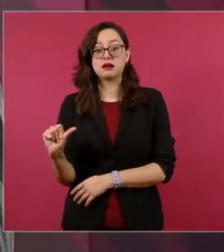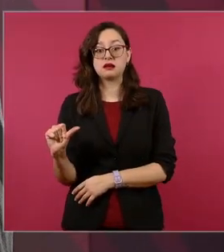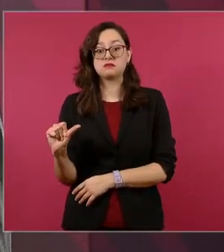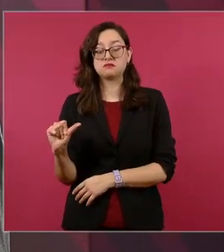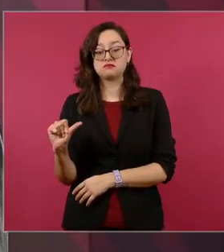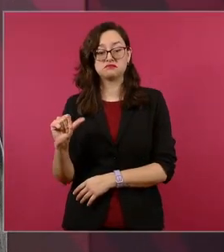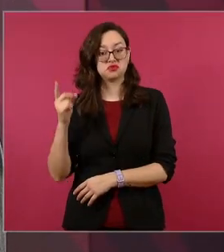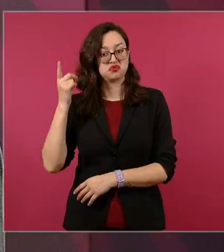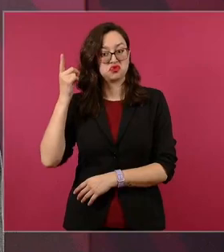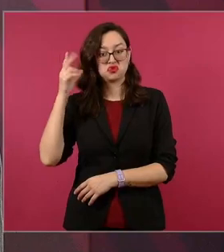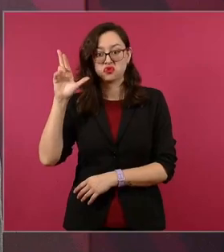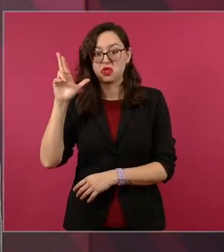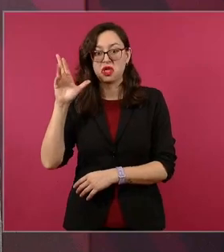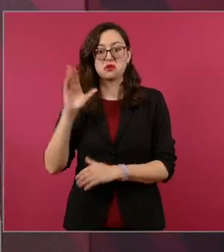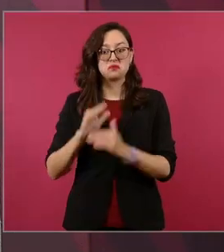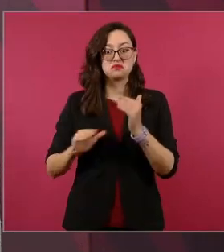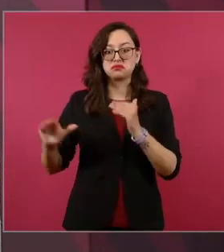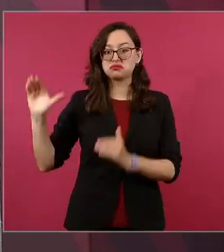posgrado.